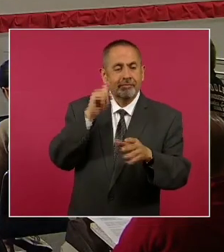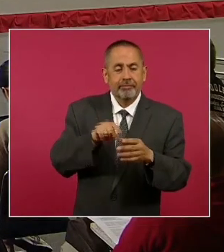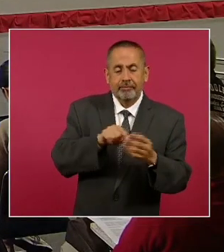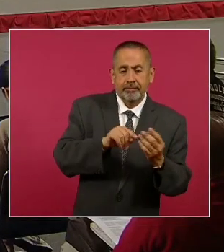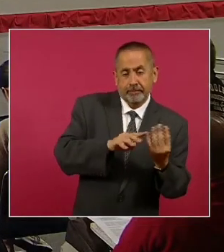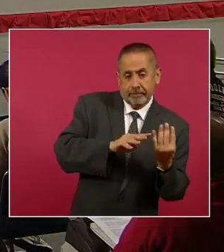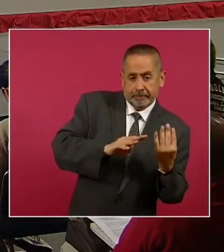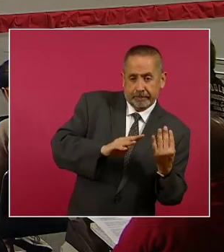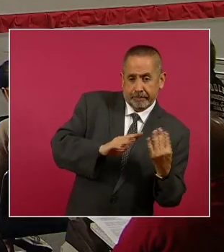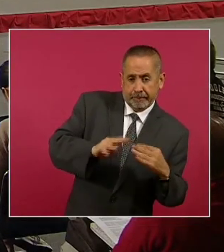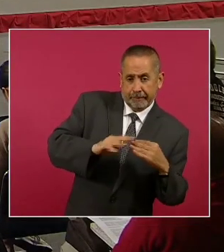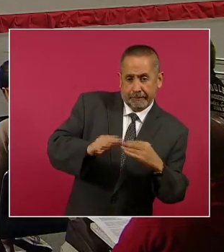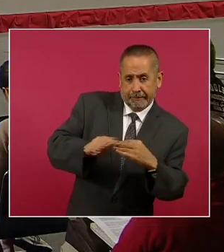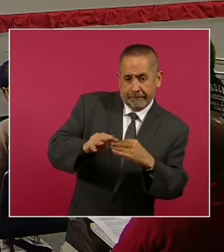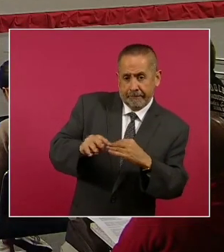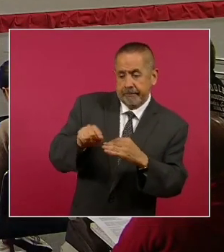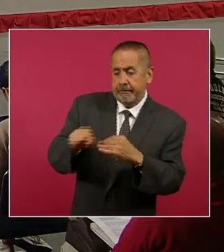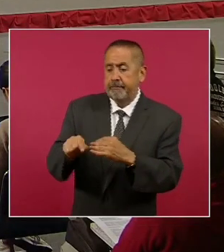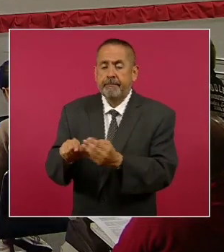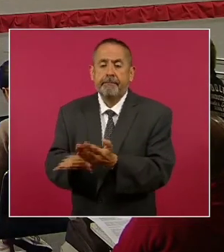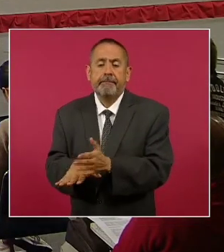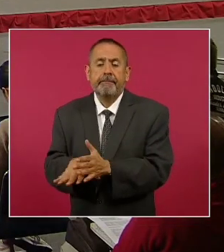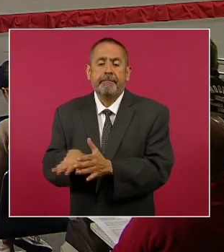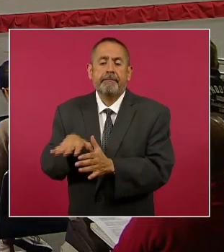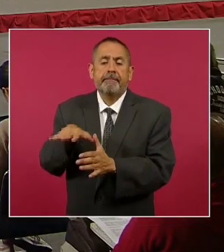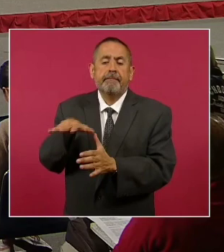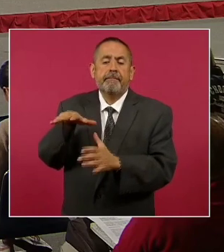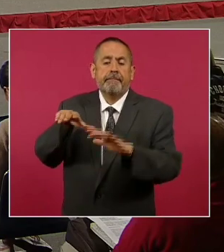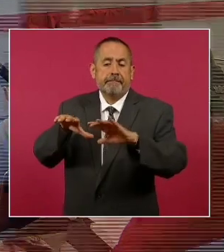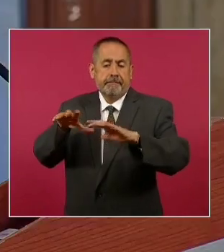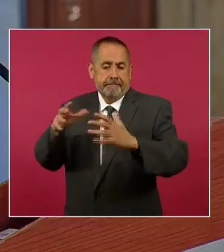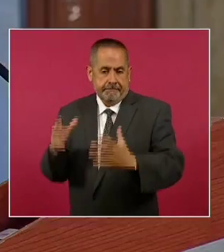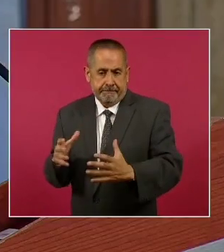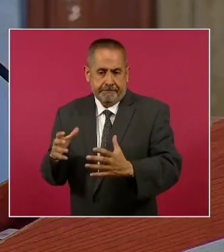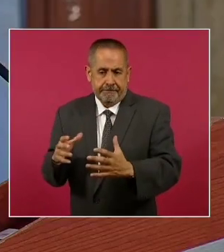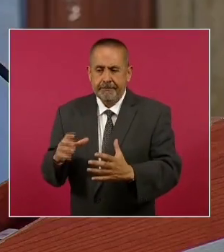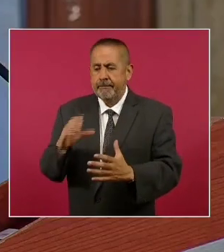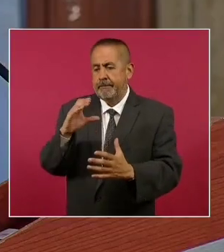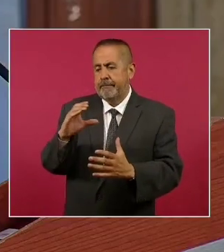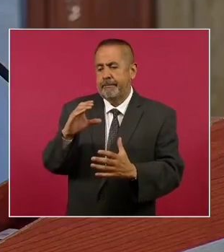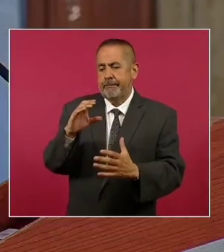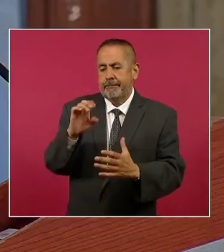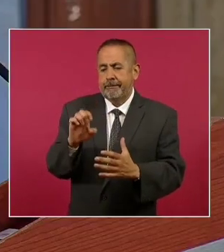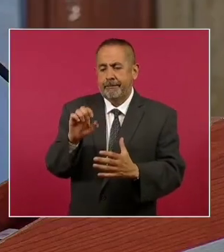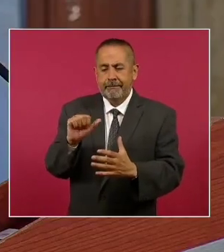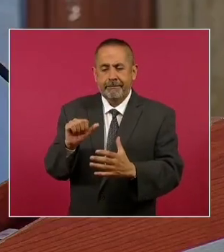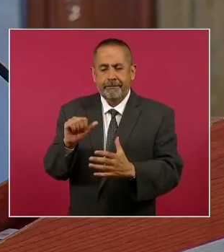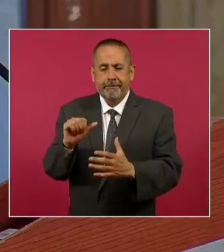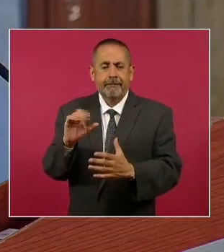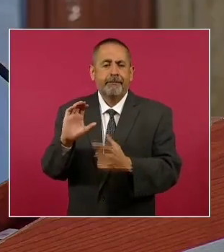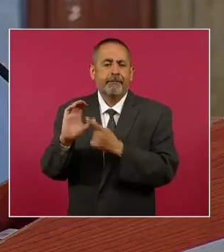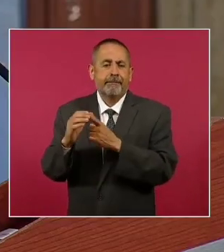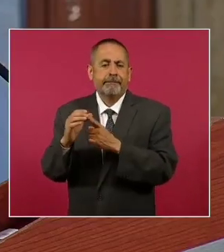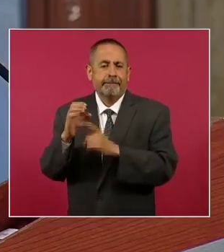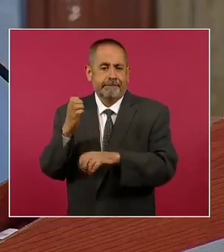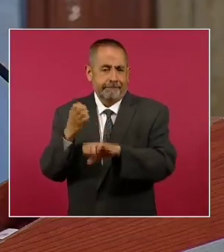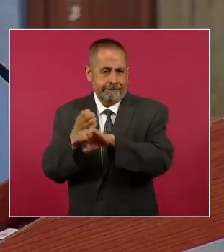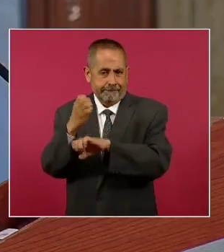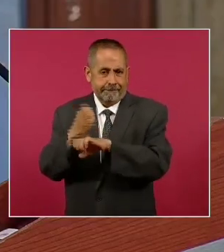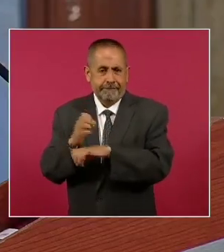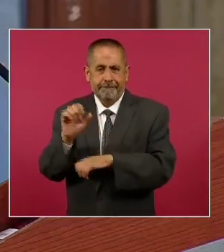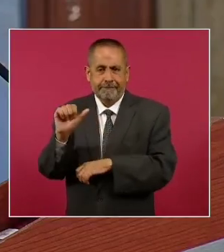vez entregados el agua a la CEA, la Comisión Estatal de Aguas, ellos